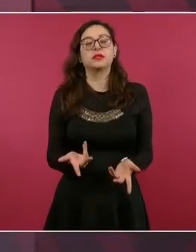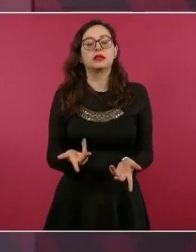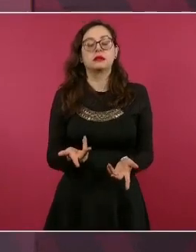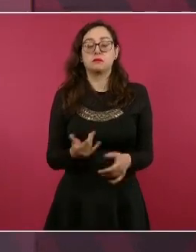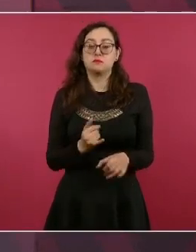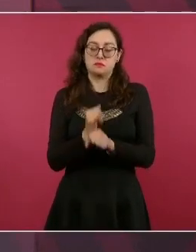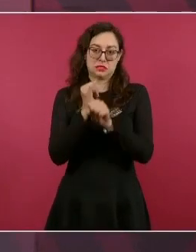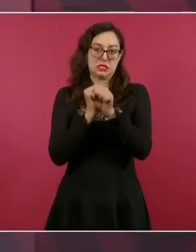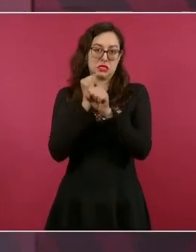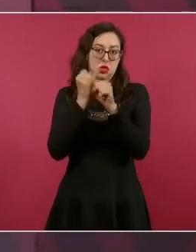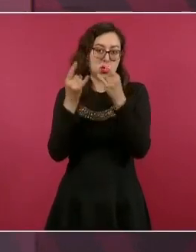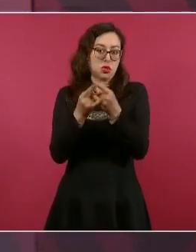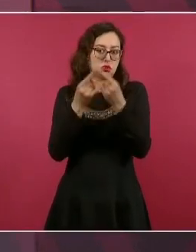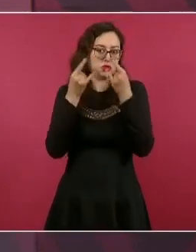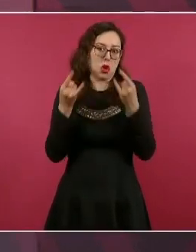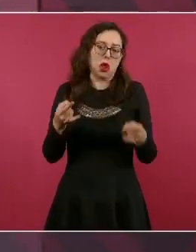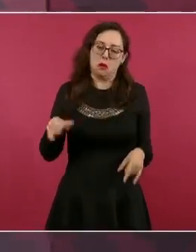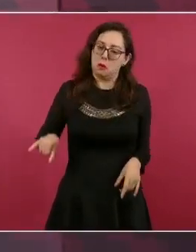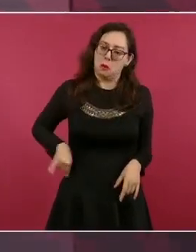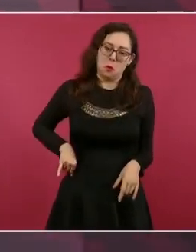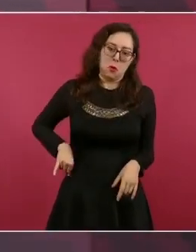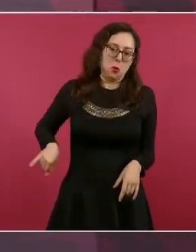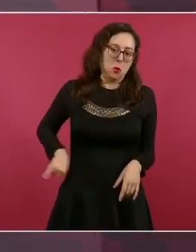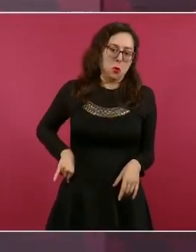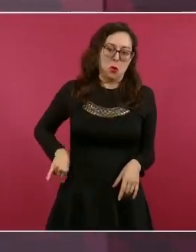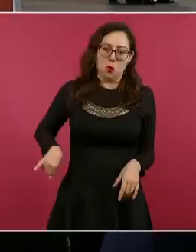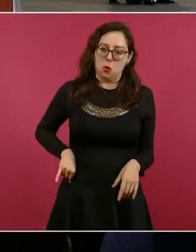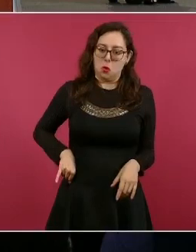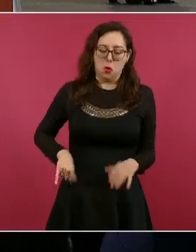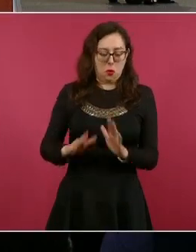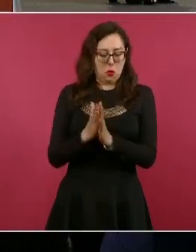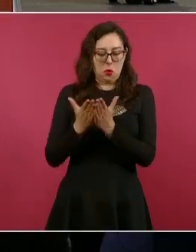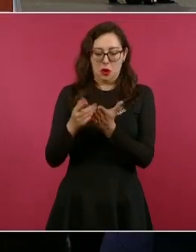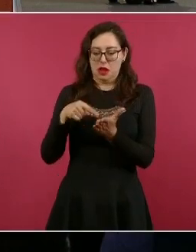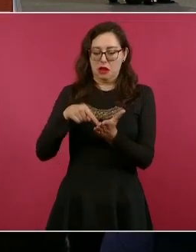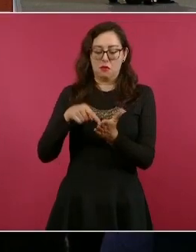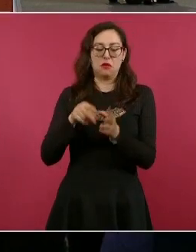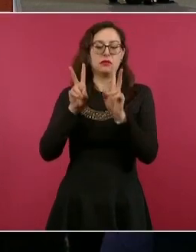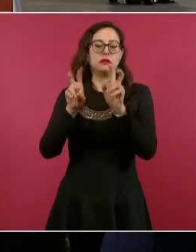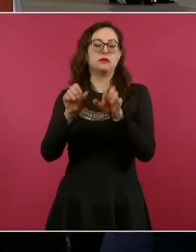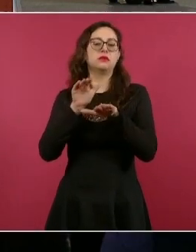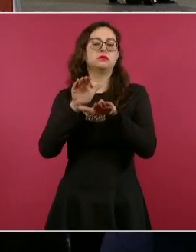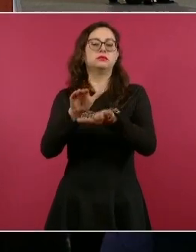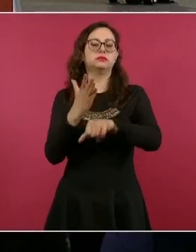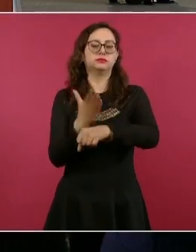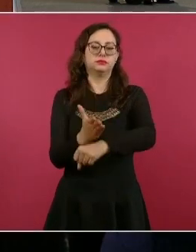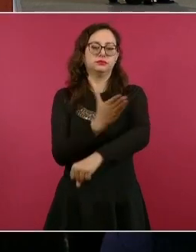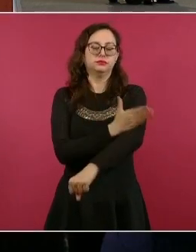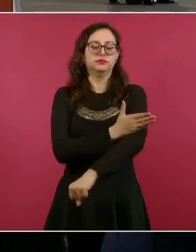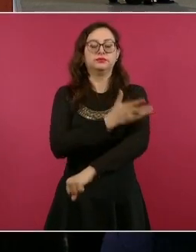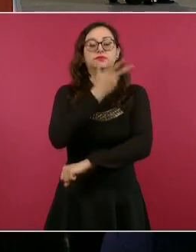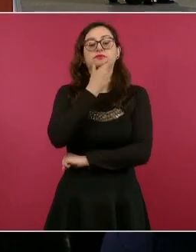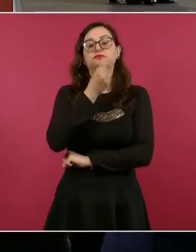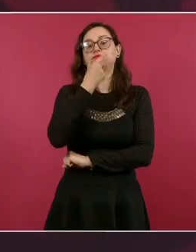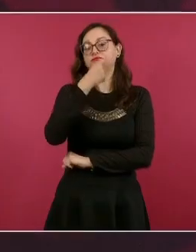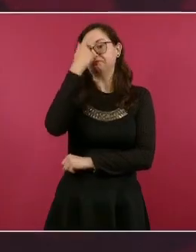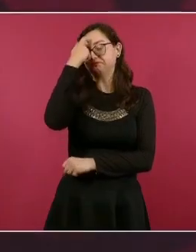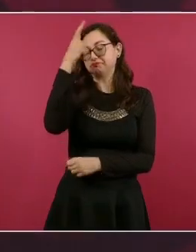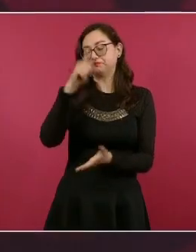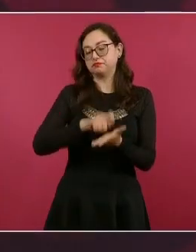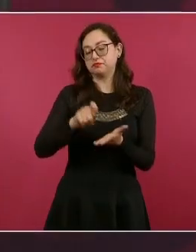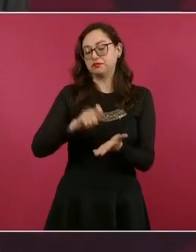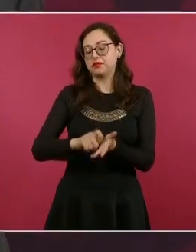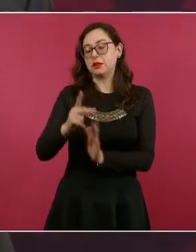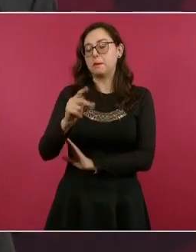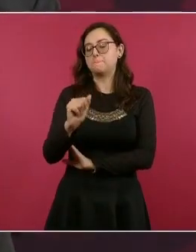Sin duda, Paco Ignacio es de los mejores escritores, de los mejores intelectuales de